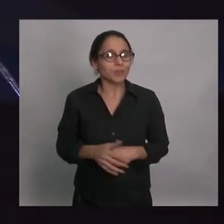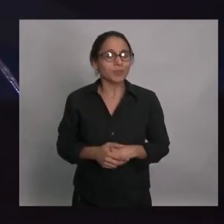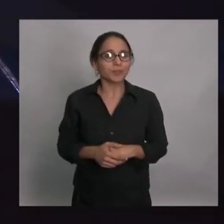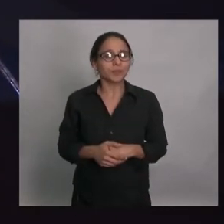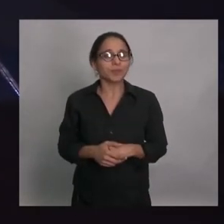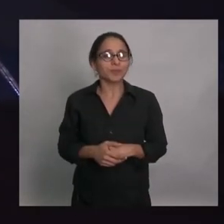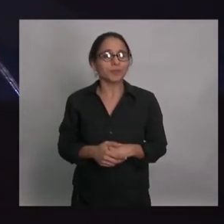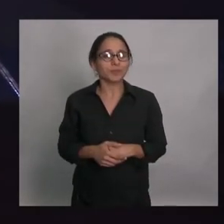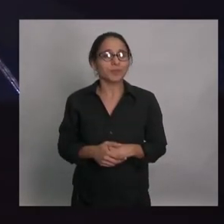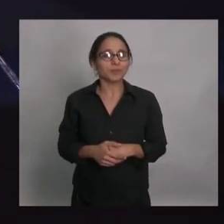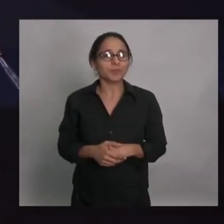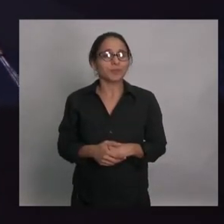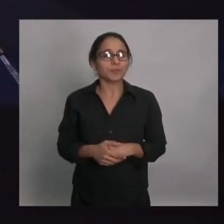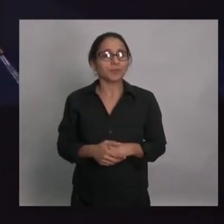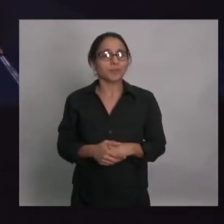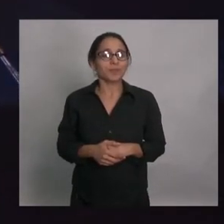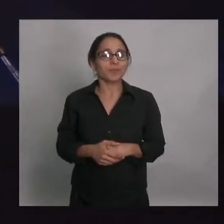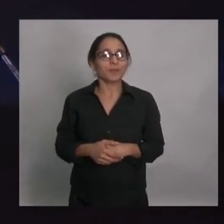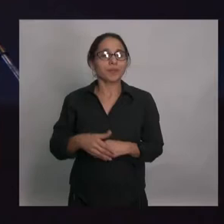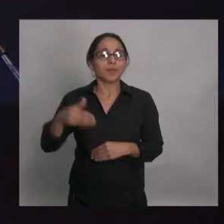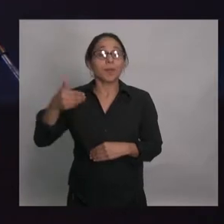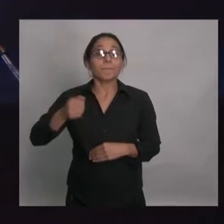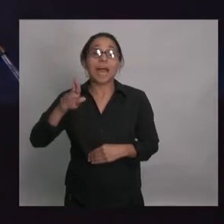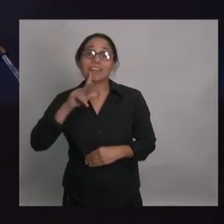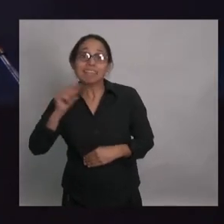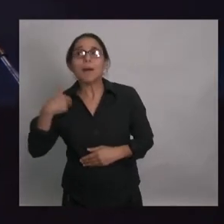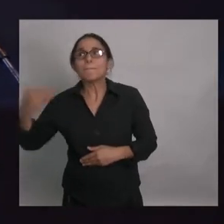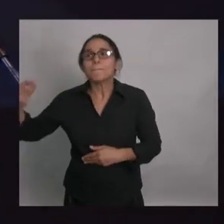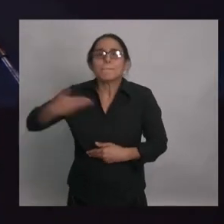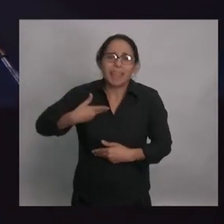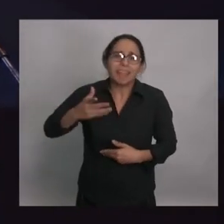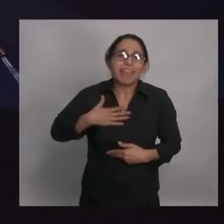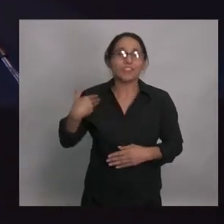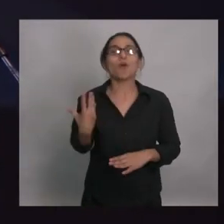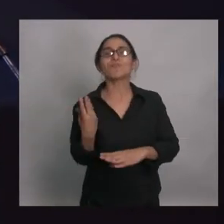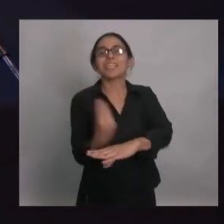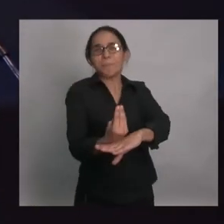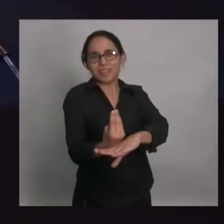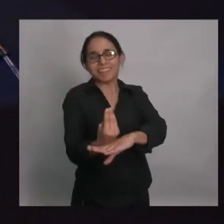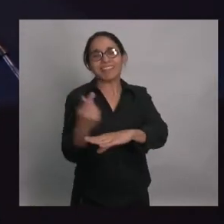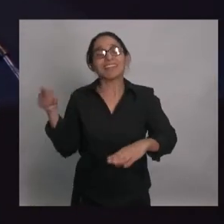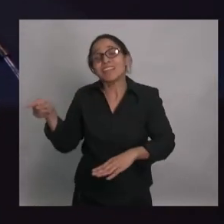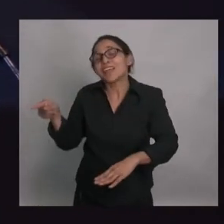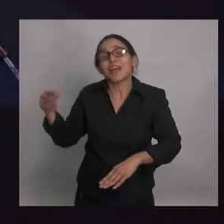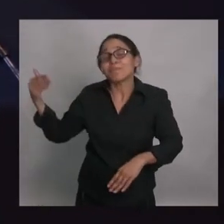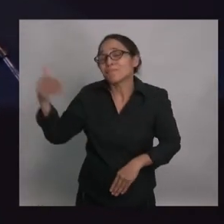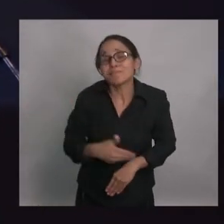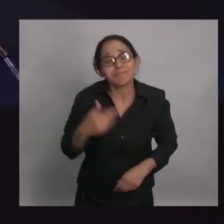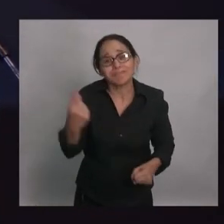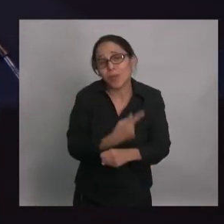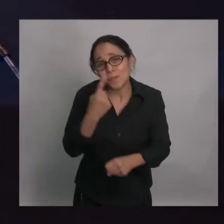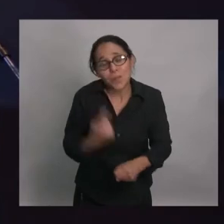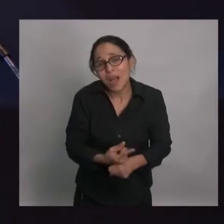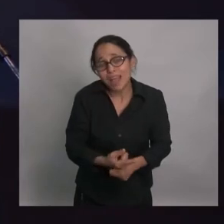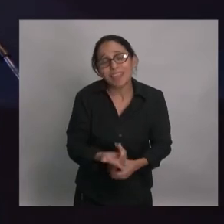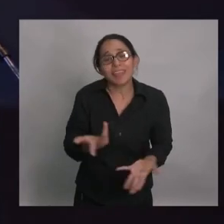marta me haya pedido que reciba este premio en su nombre ella no puede venir por